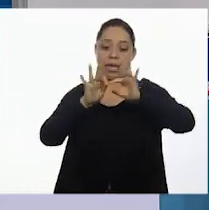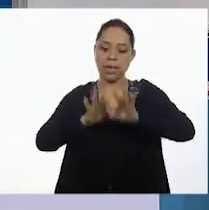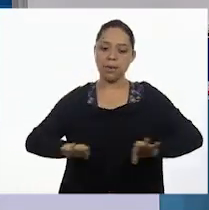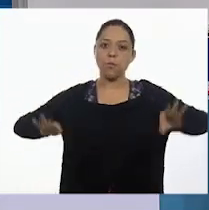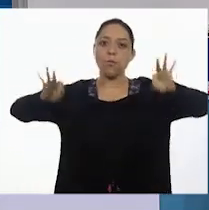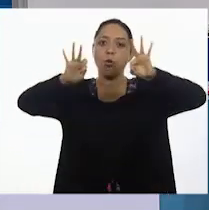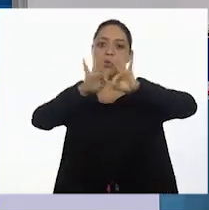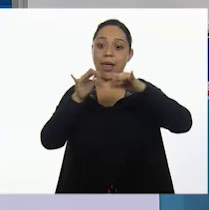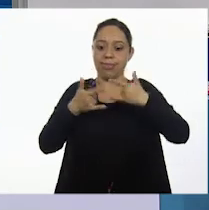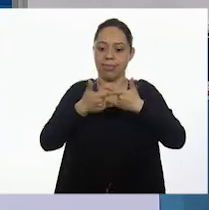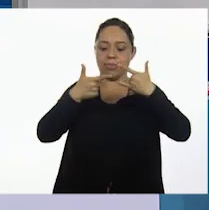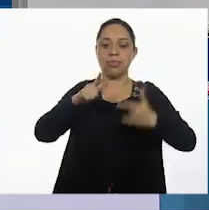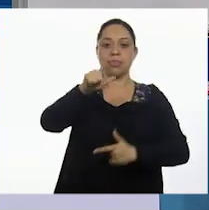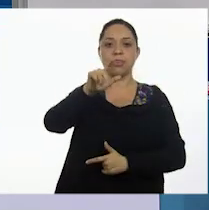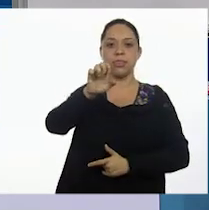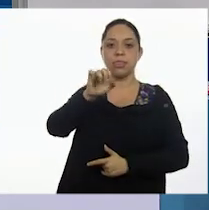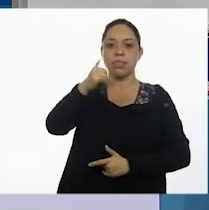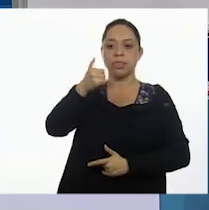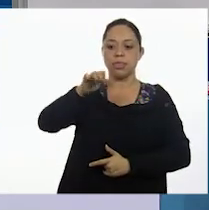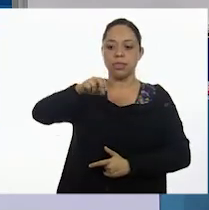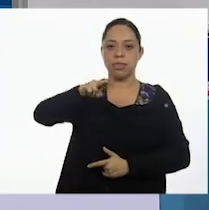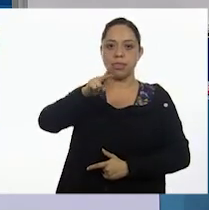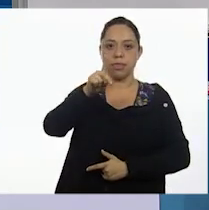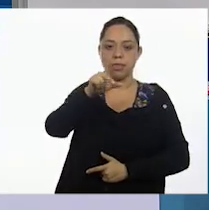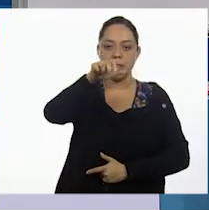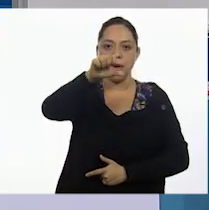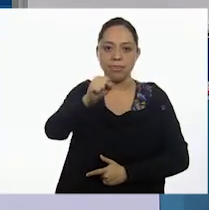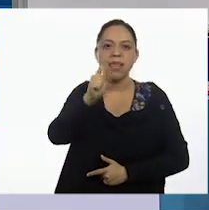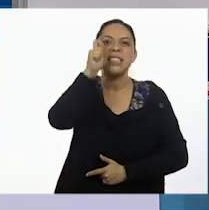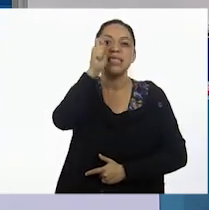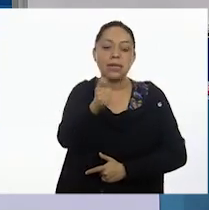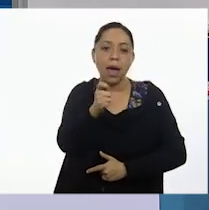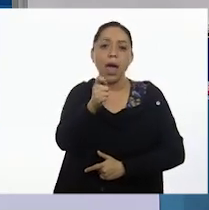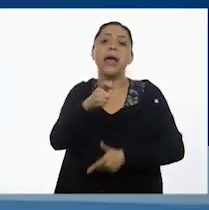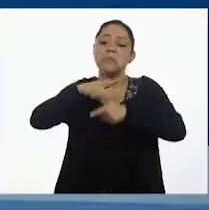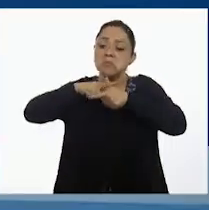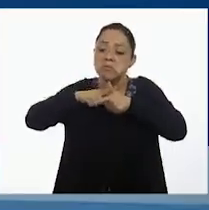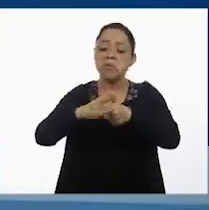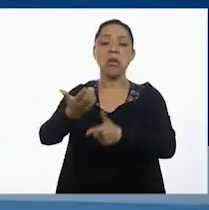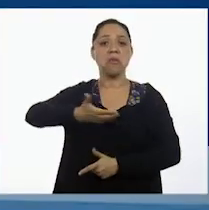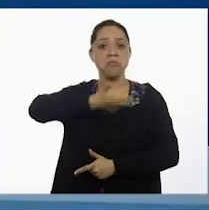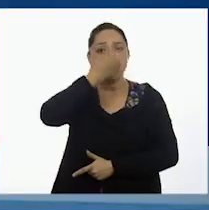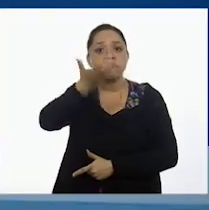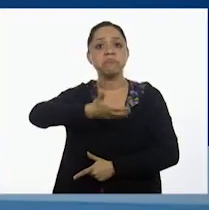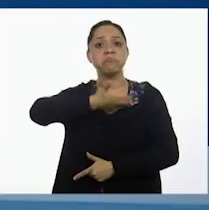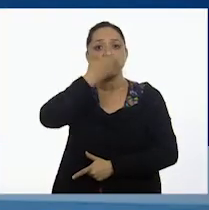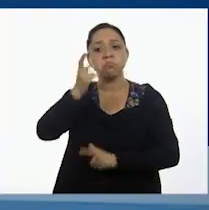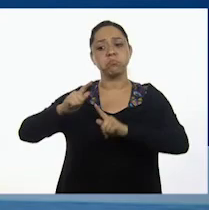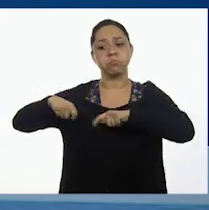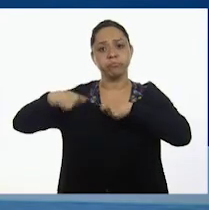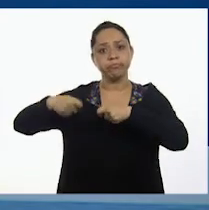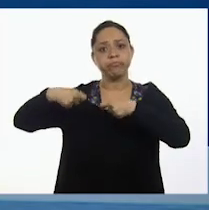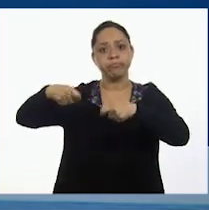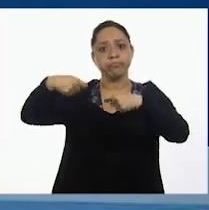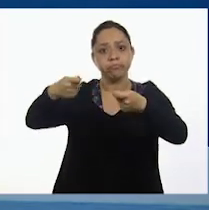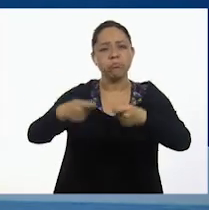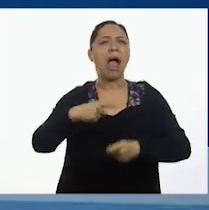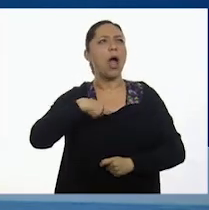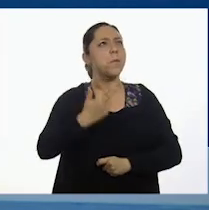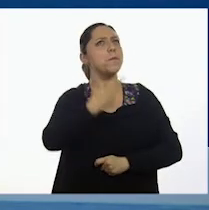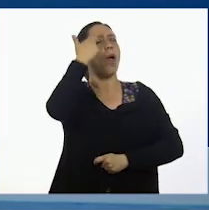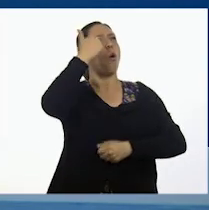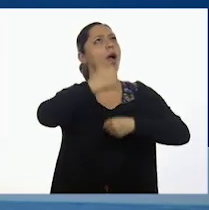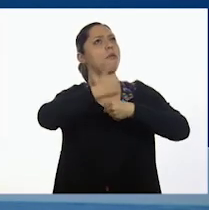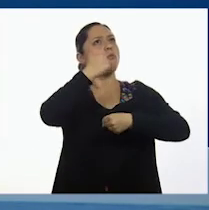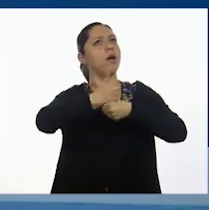las leyendas es que permiten conservar las tradiciones. Y ahora que recuerdo, mi abuelo me contó una leyenda